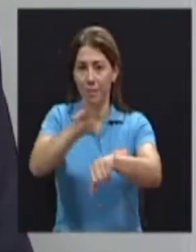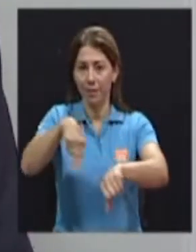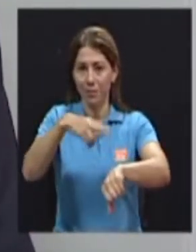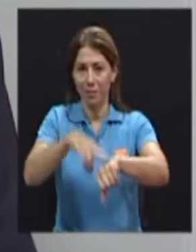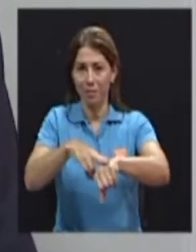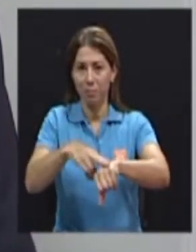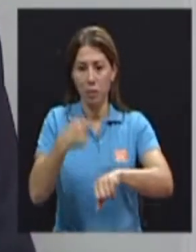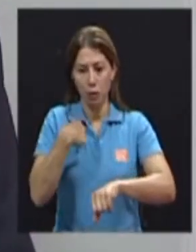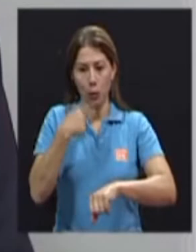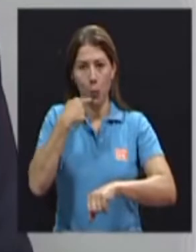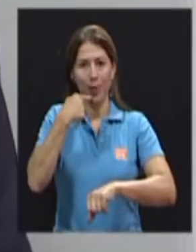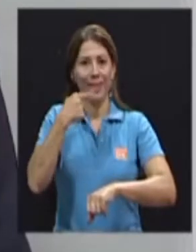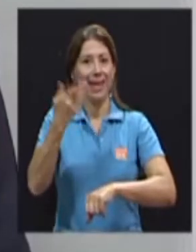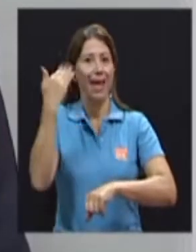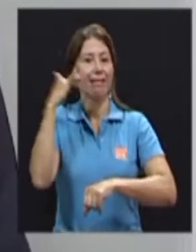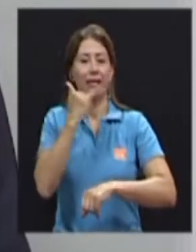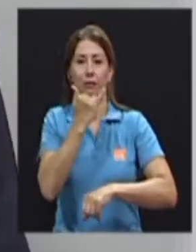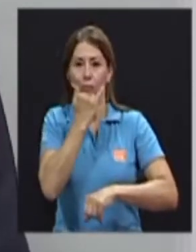al principio.